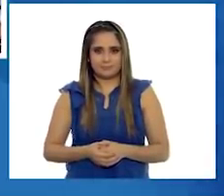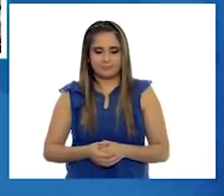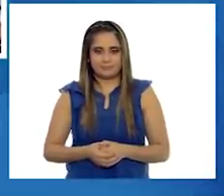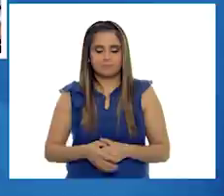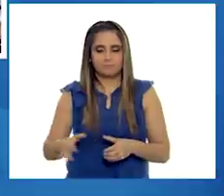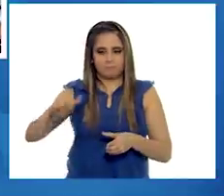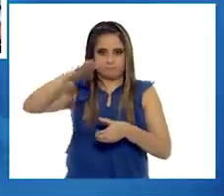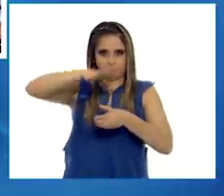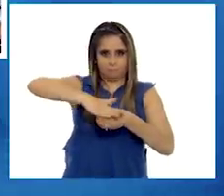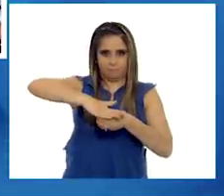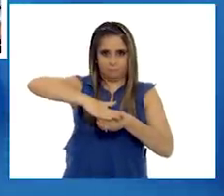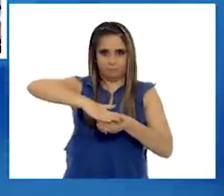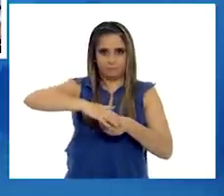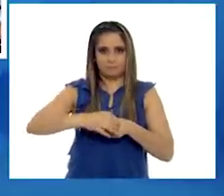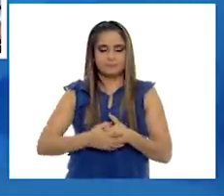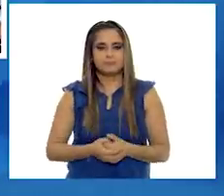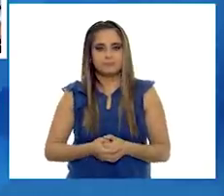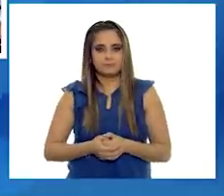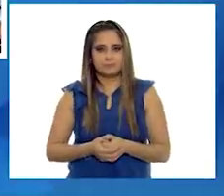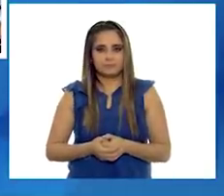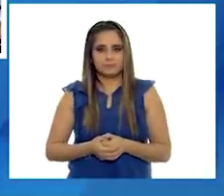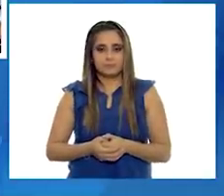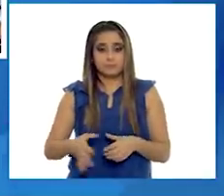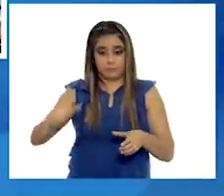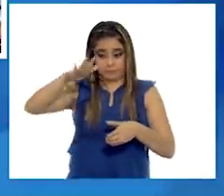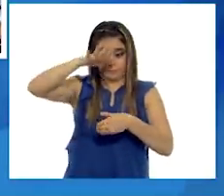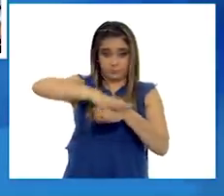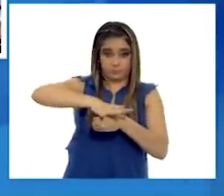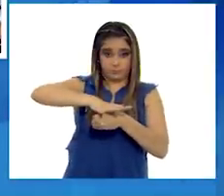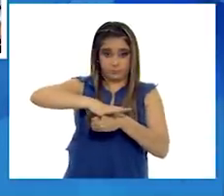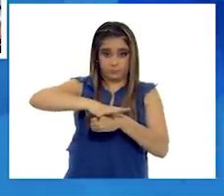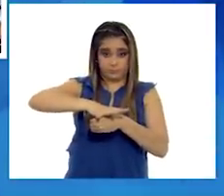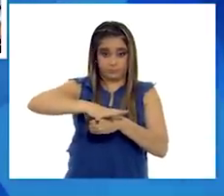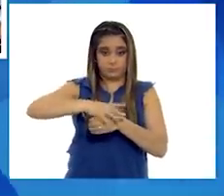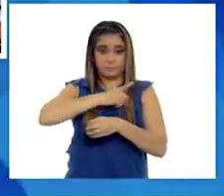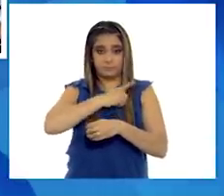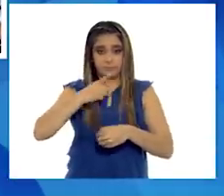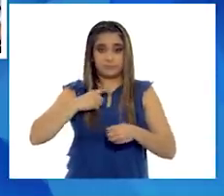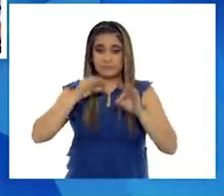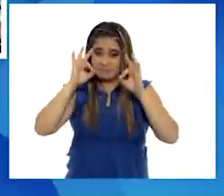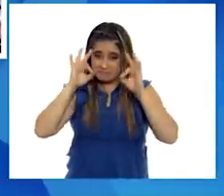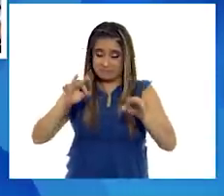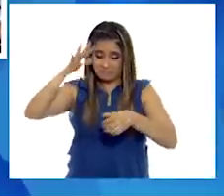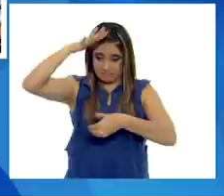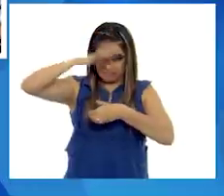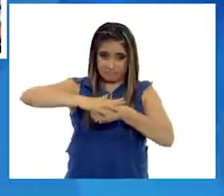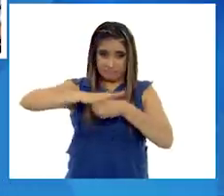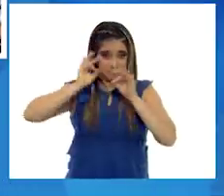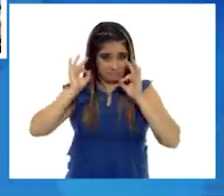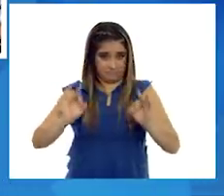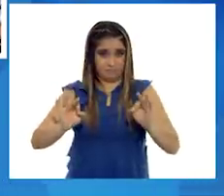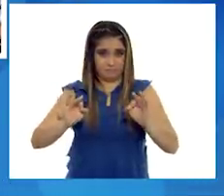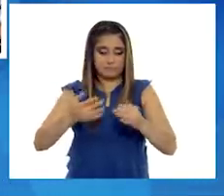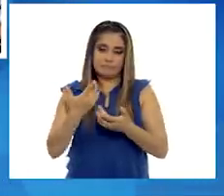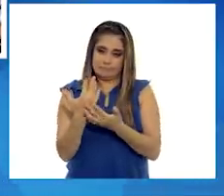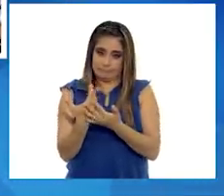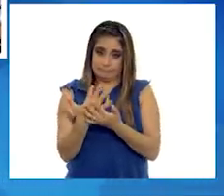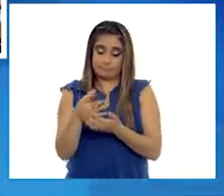Y tapamos. La tapa debe quedar muy bien colocada. Vamos a